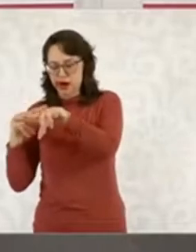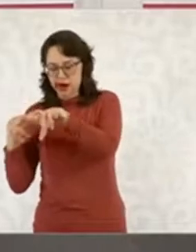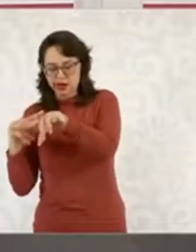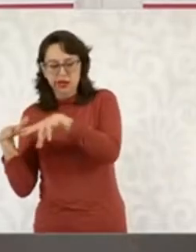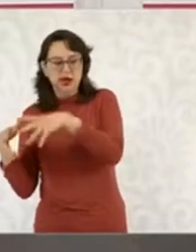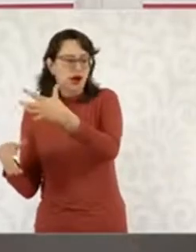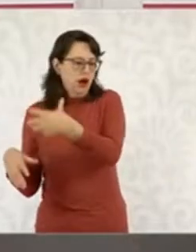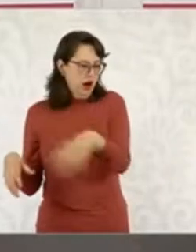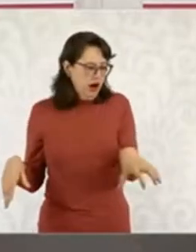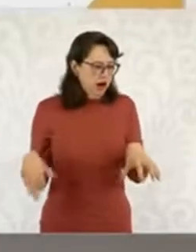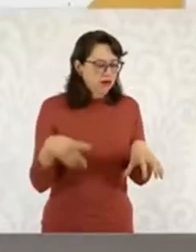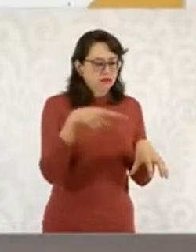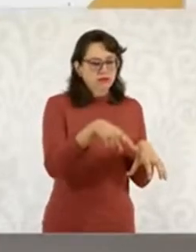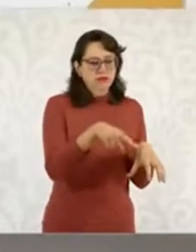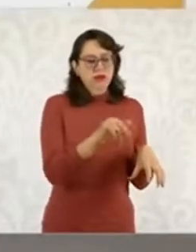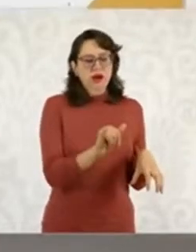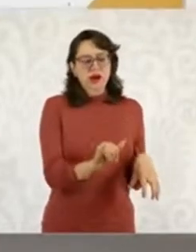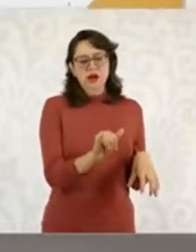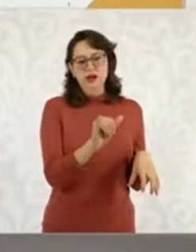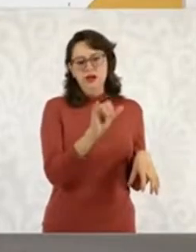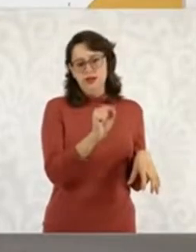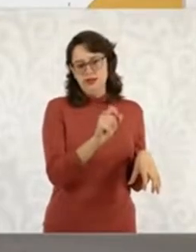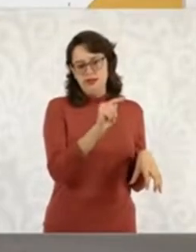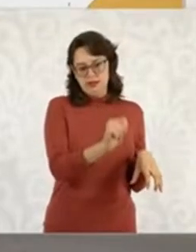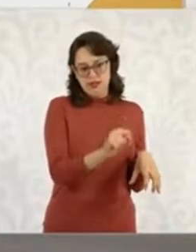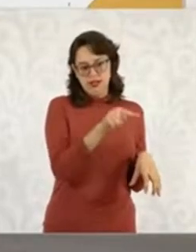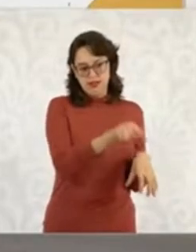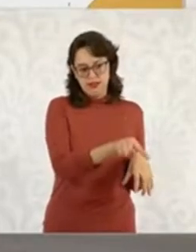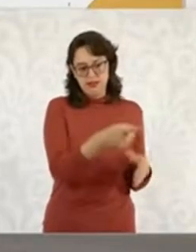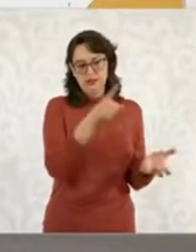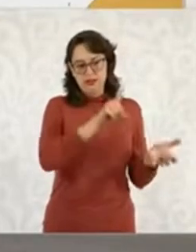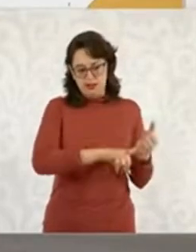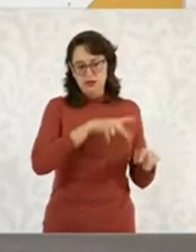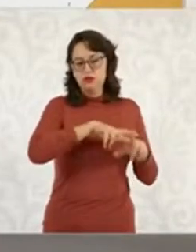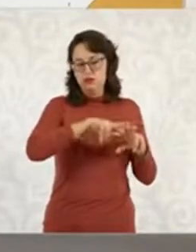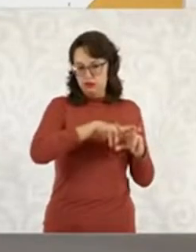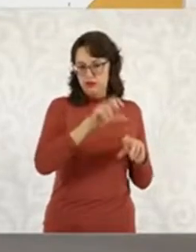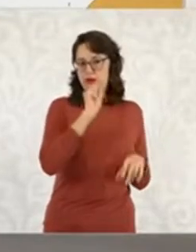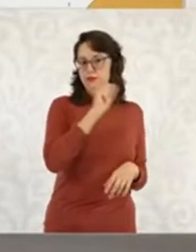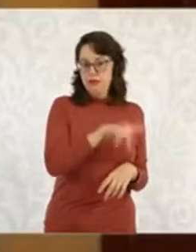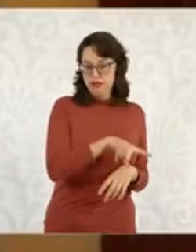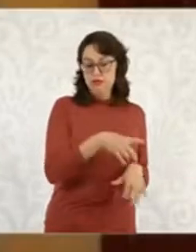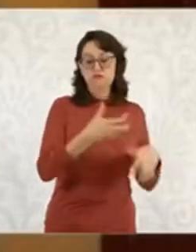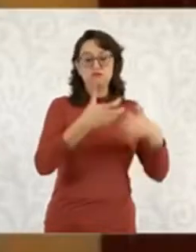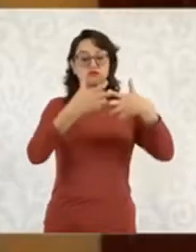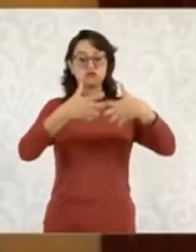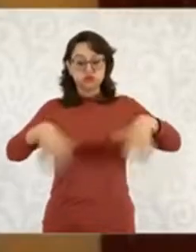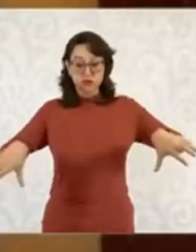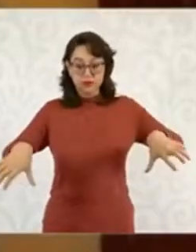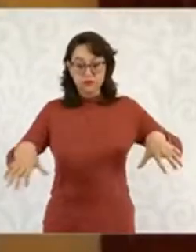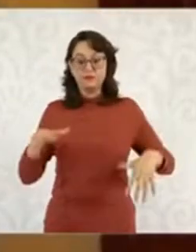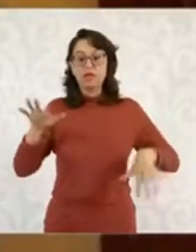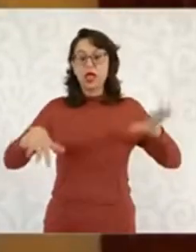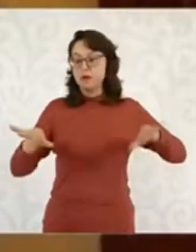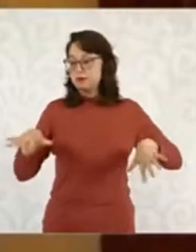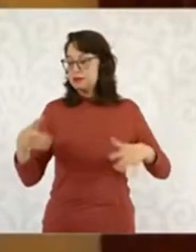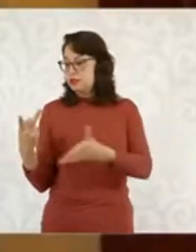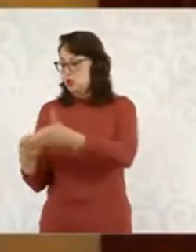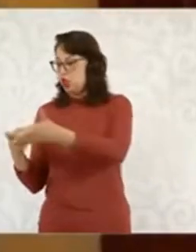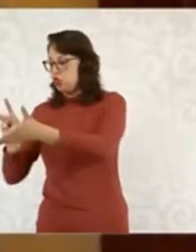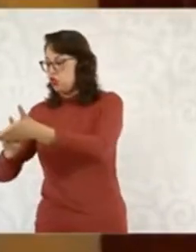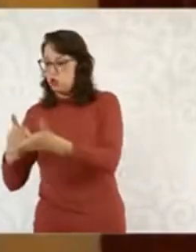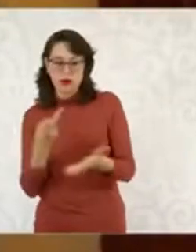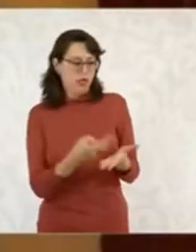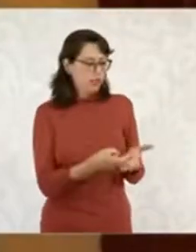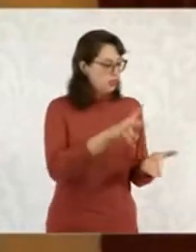había atribuciones que tenía la SICT a través de la Dirección General de Desarrollo Ferroviario. Esas atribuciones a veces se duplicaban, de hecho se